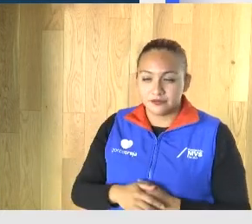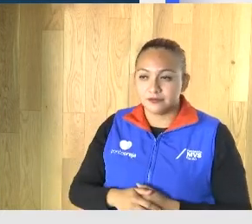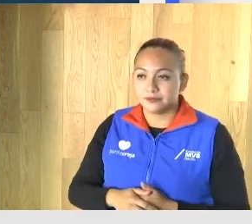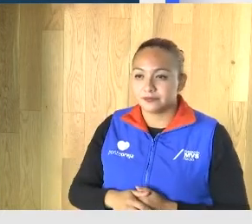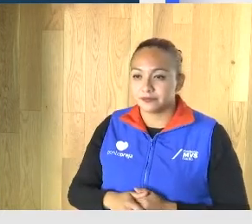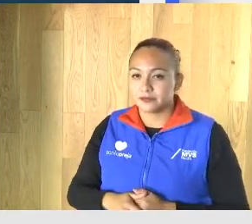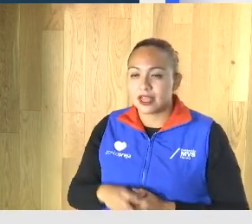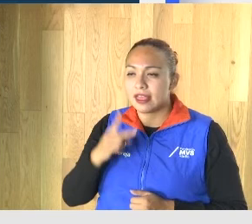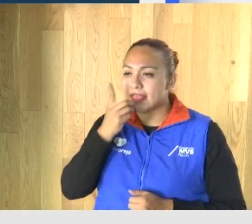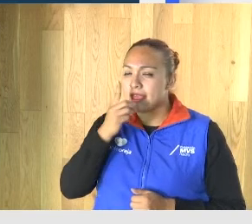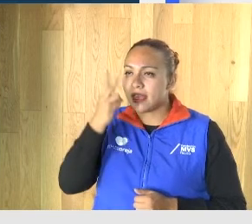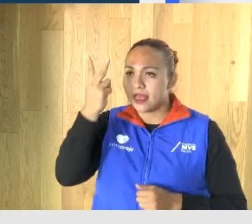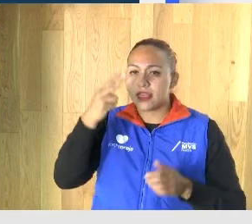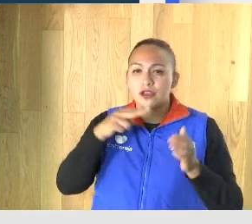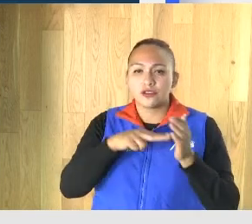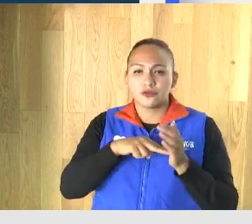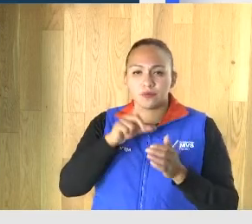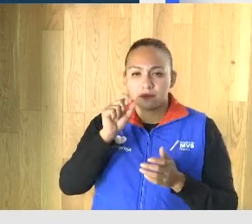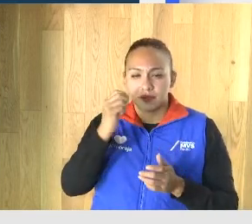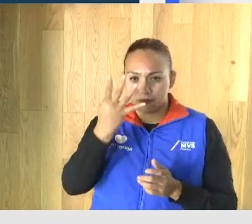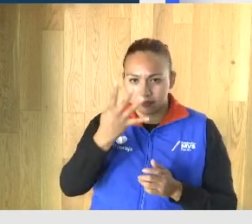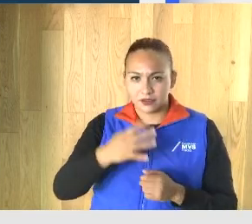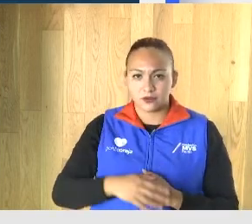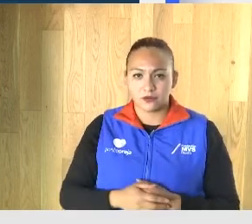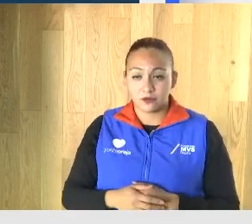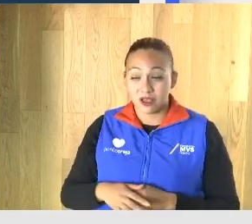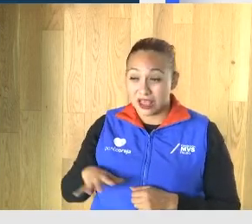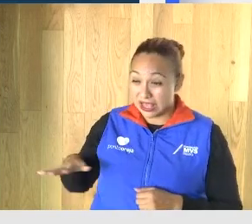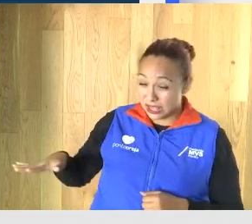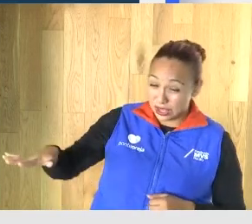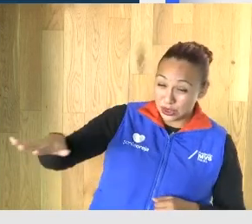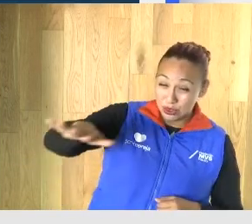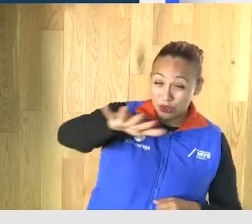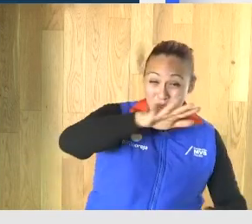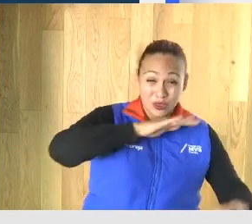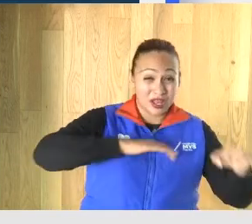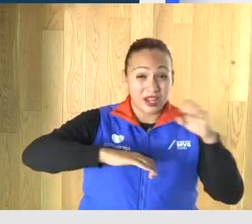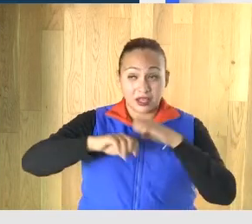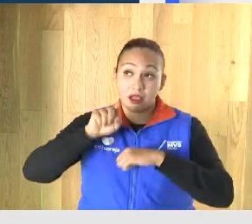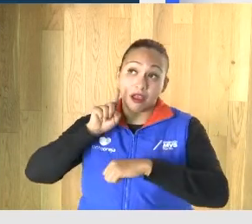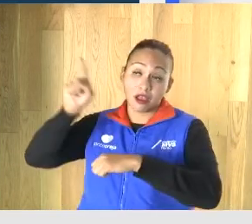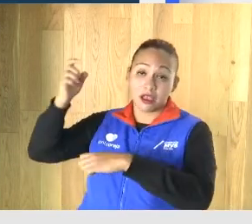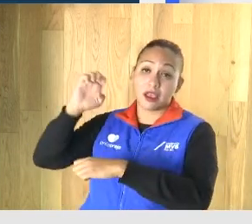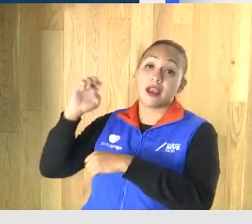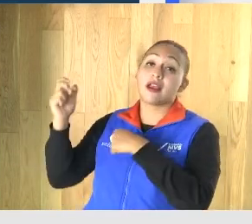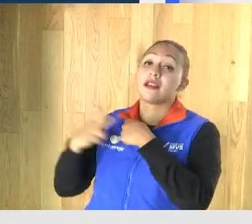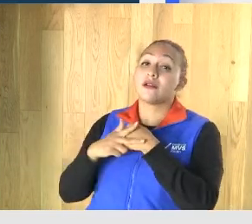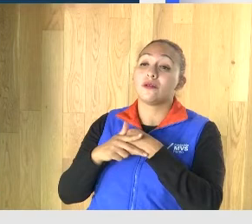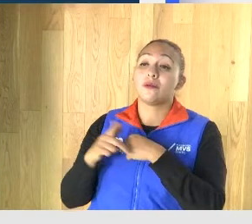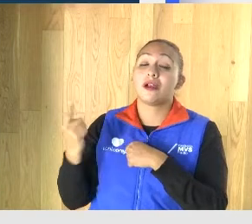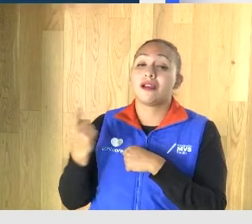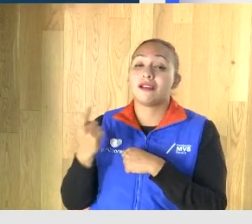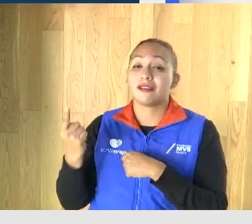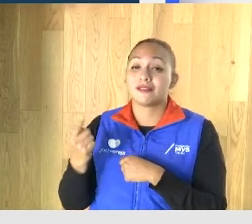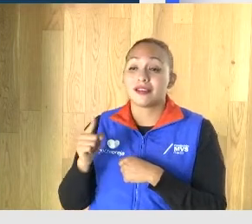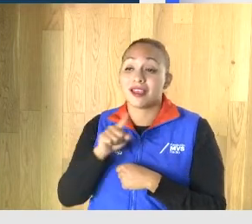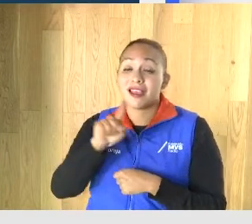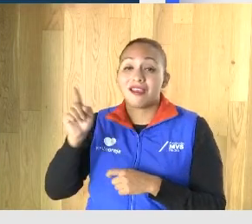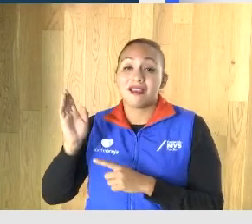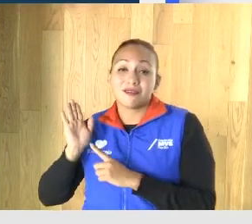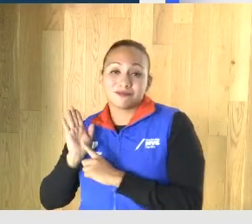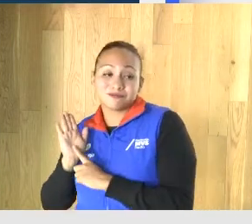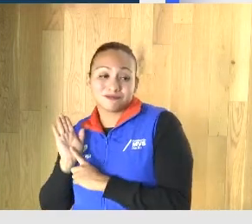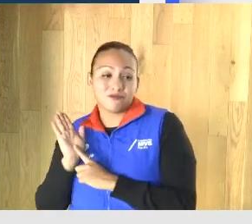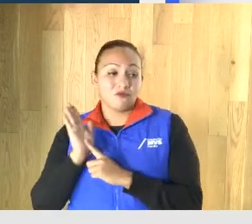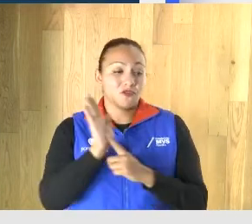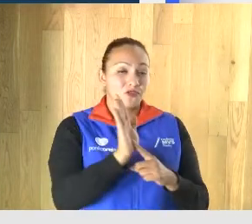y en 2024 bueno, pues todas las empresas en Europa van a tener que reportar por ley